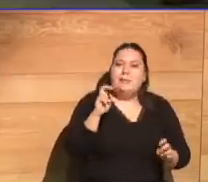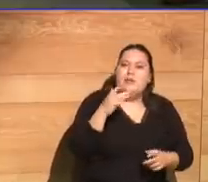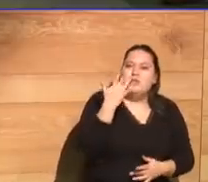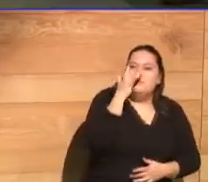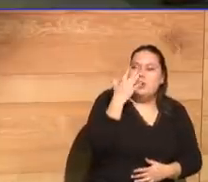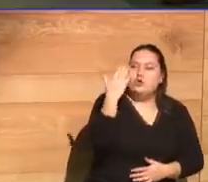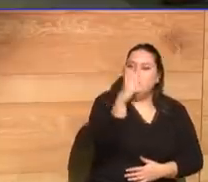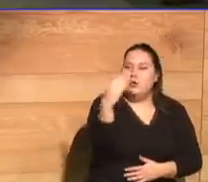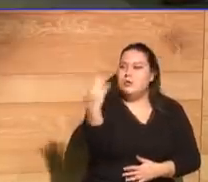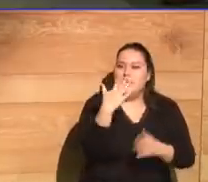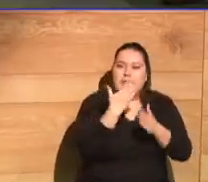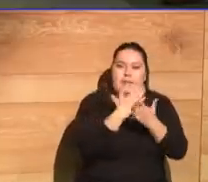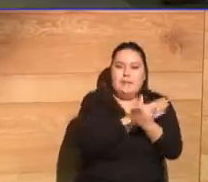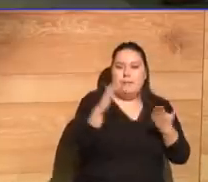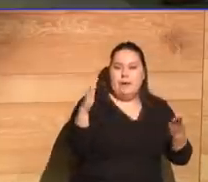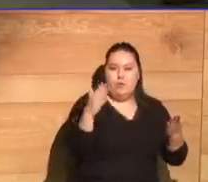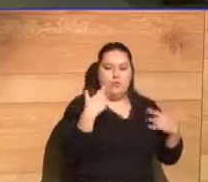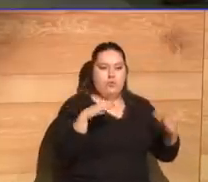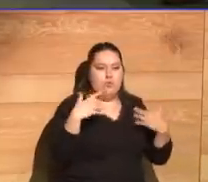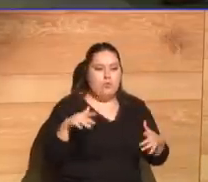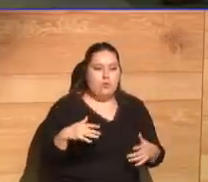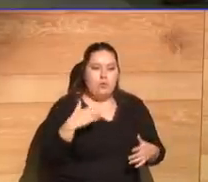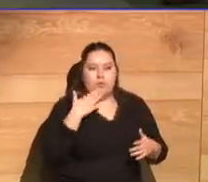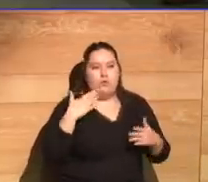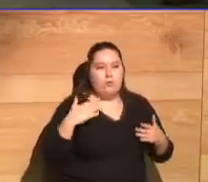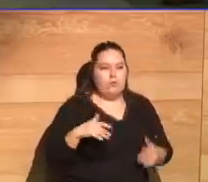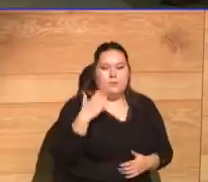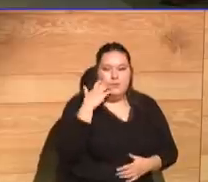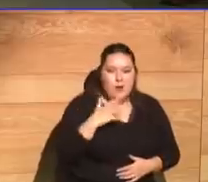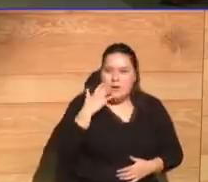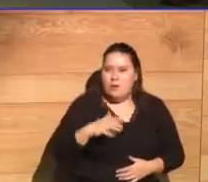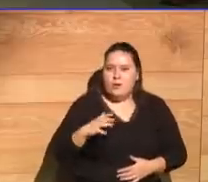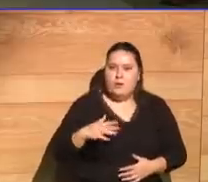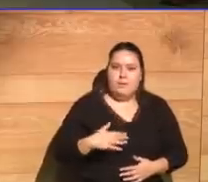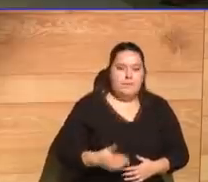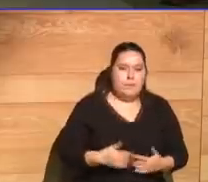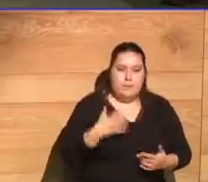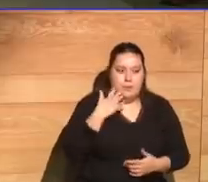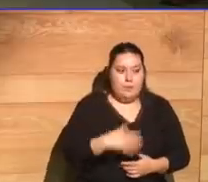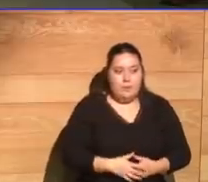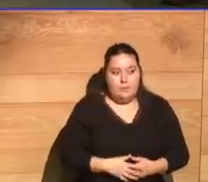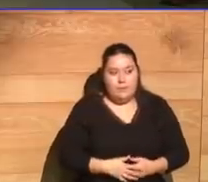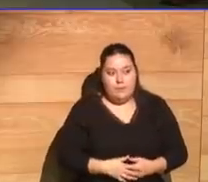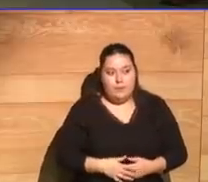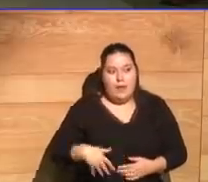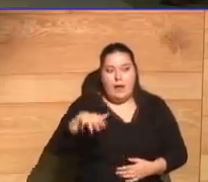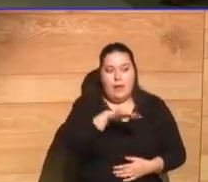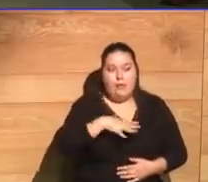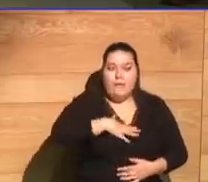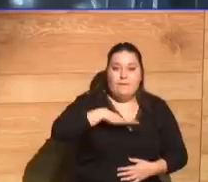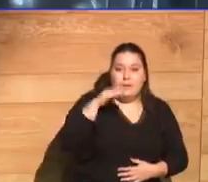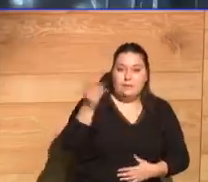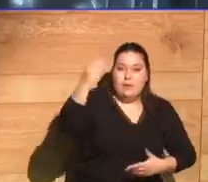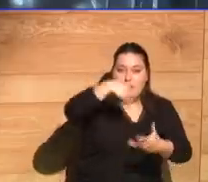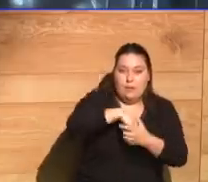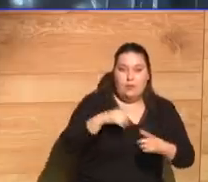cómo es precioso. Y están dentro dando así como en un escaparate. ¡Abrindo! Les meten en la zona fantasma como